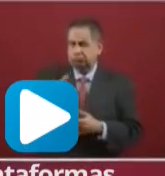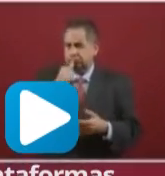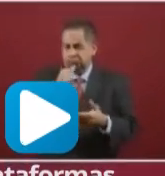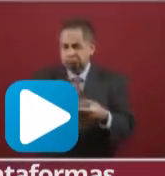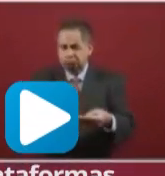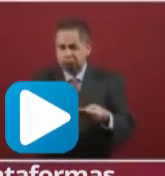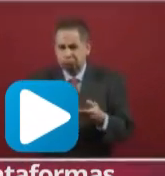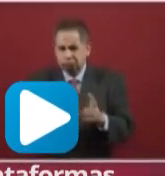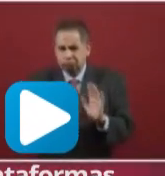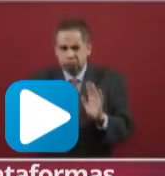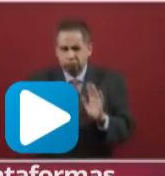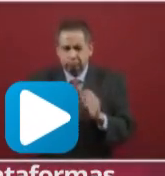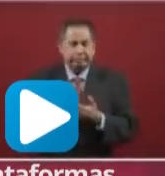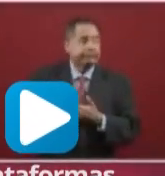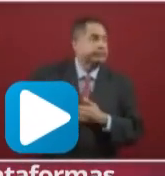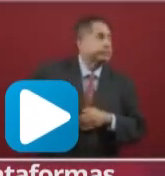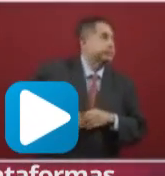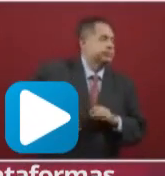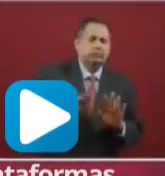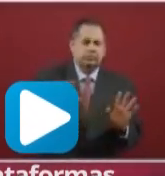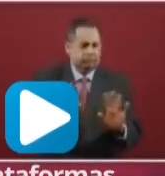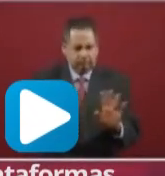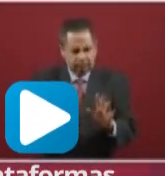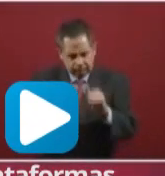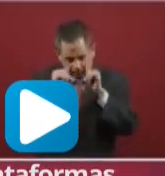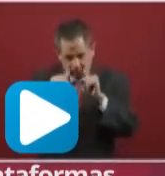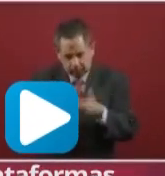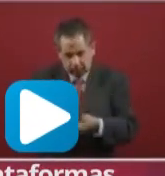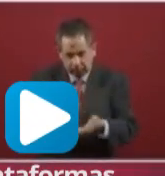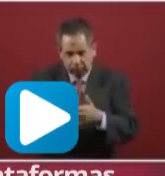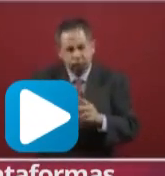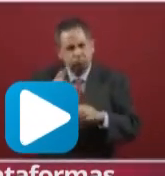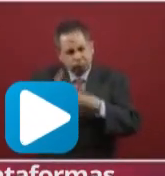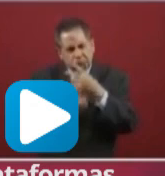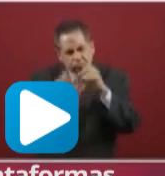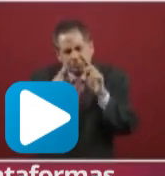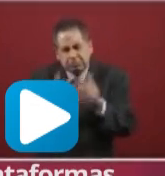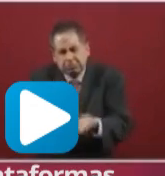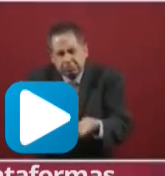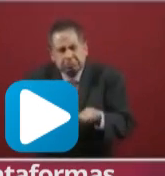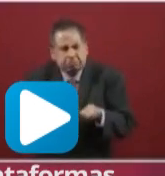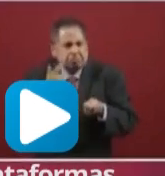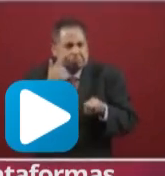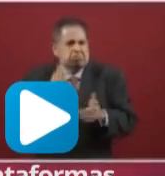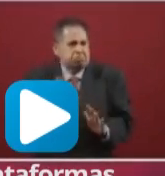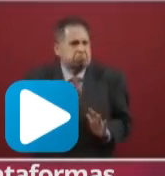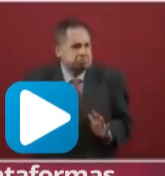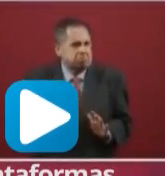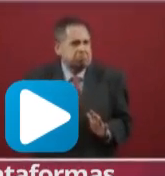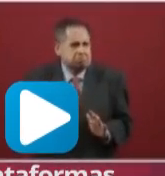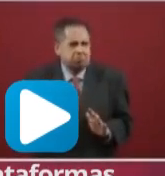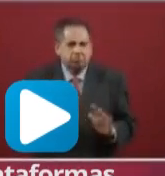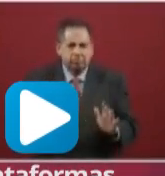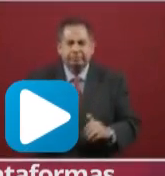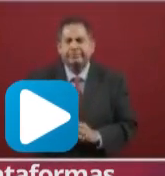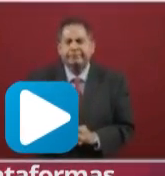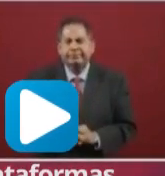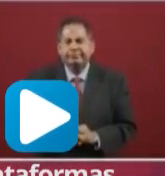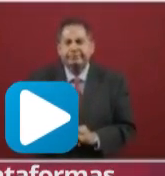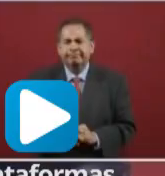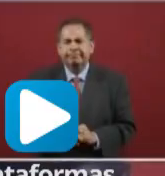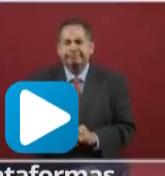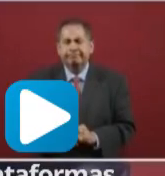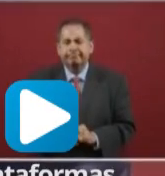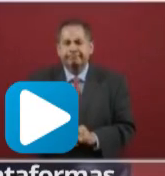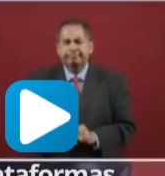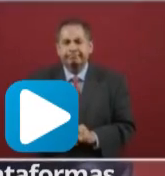mañanera sobre una carta que le fue entregada en la que habla de que supuestamente Juan Gabriel vive, AMLO aceptó que un hombre se le acercó para decirle